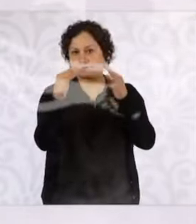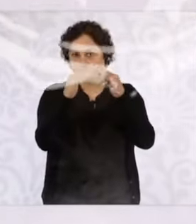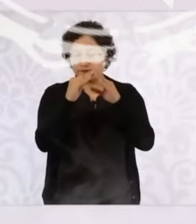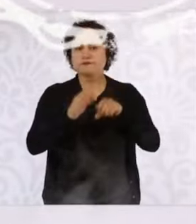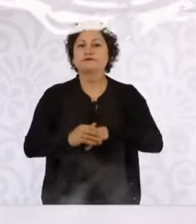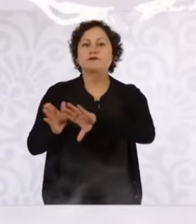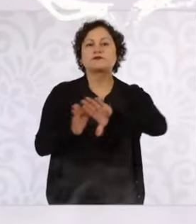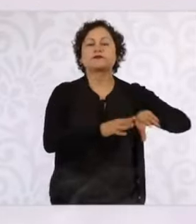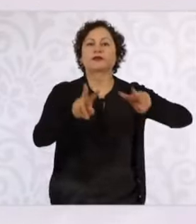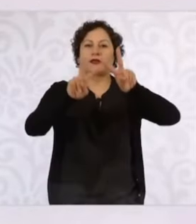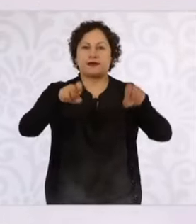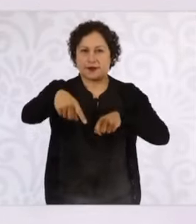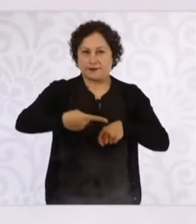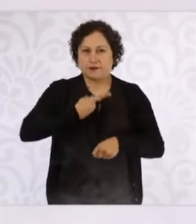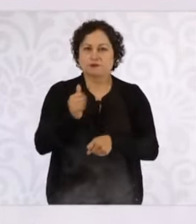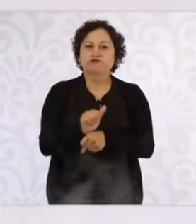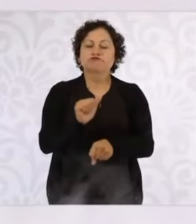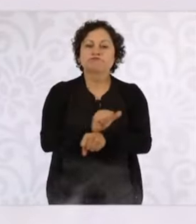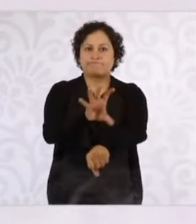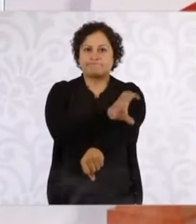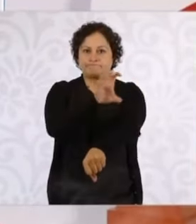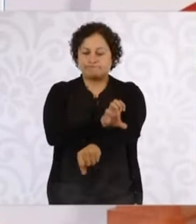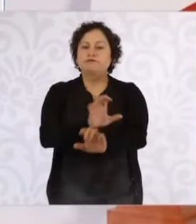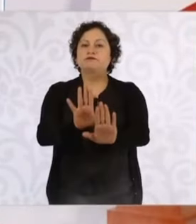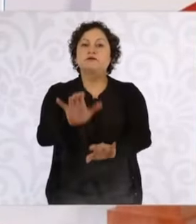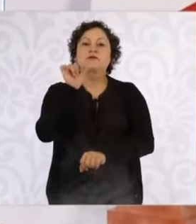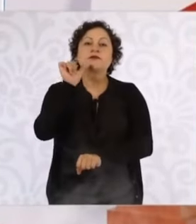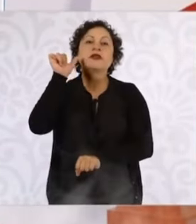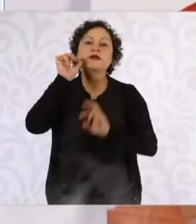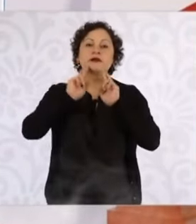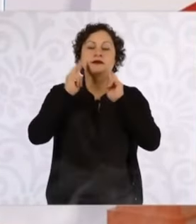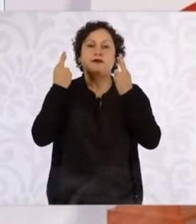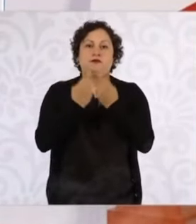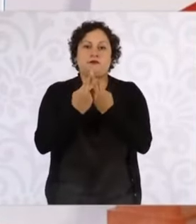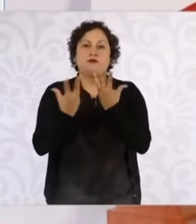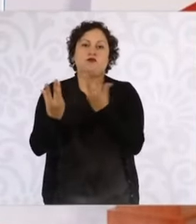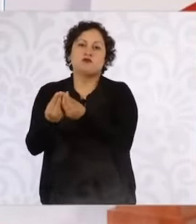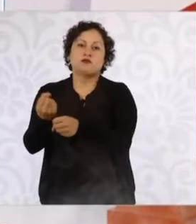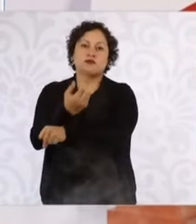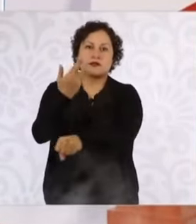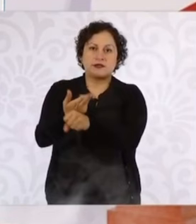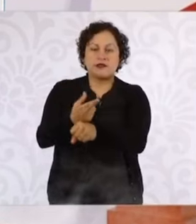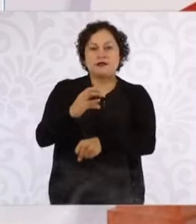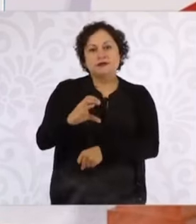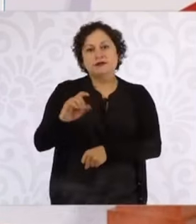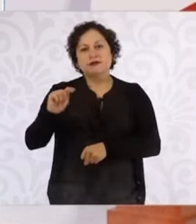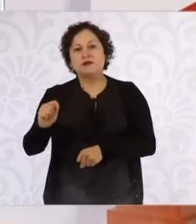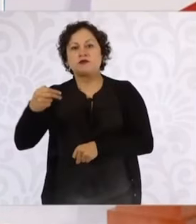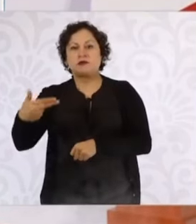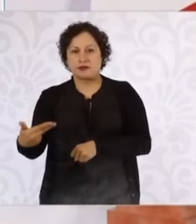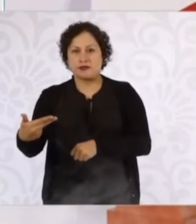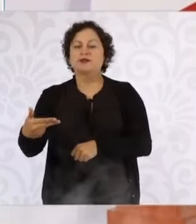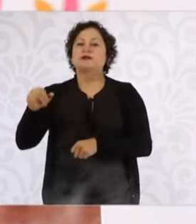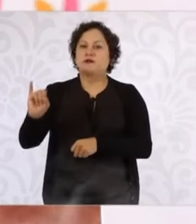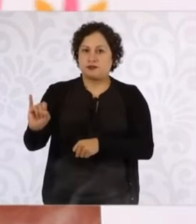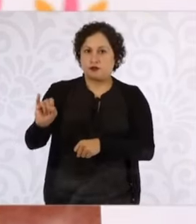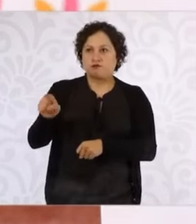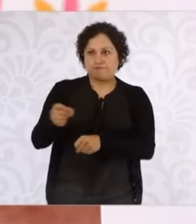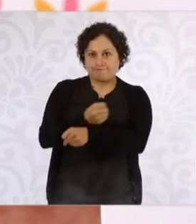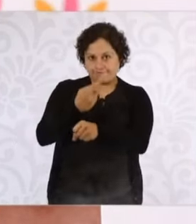Sobre el vehículo eléctrico, justo ayer tuvimos reunión con la Secretaría de Ciencia, Tecnología, Humanidades e